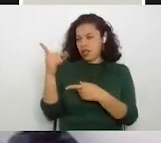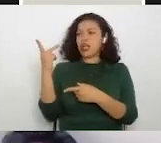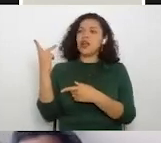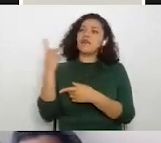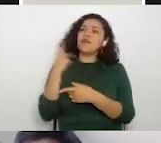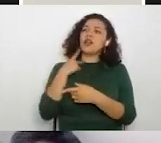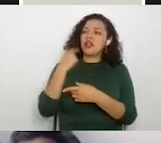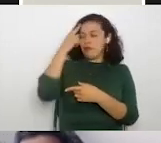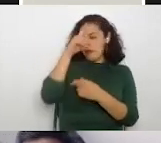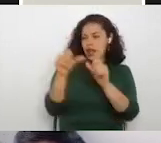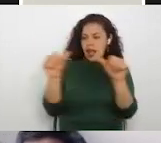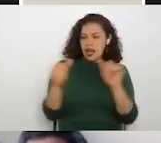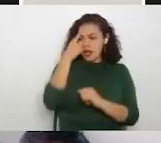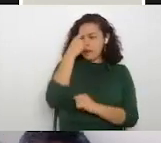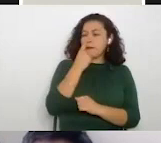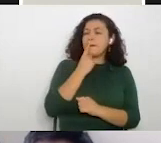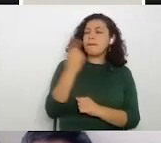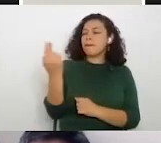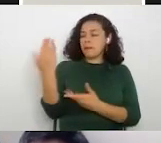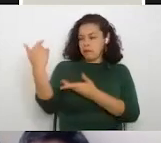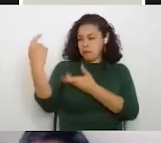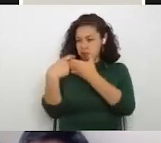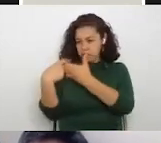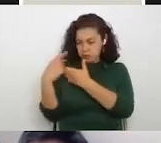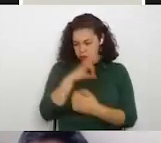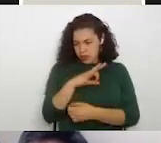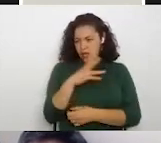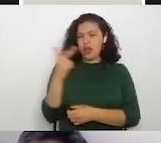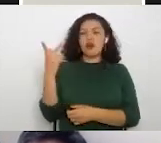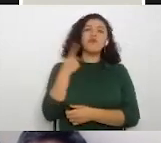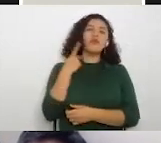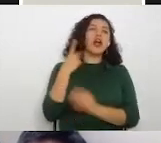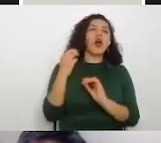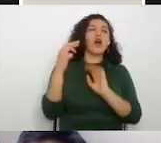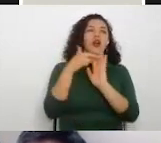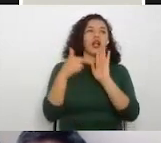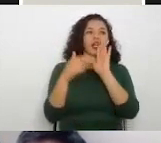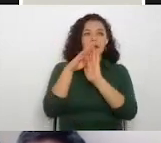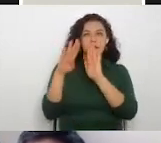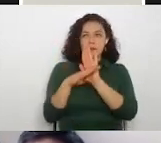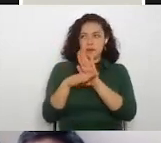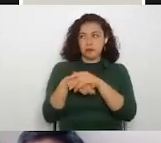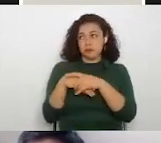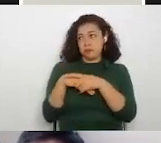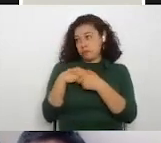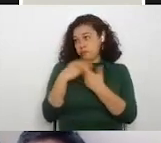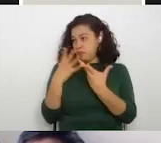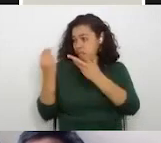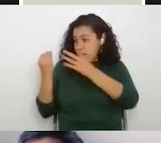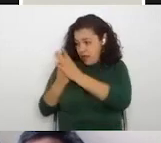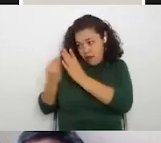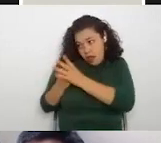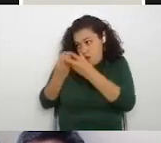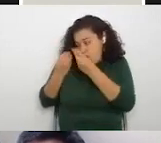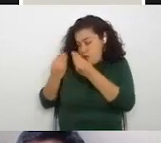cada una de las áreas. Por ejemplo, hay políticas o lineamientos muy confidenciales